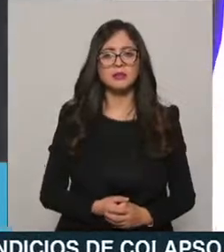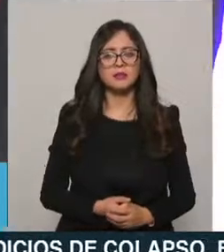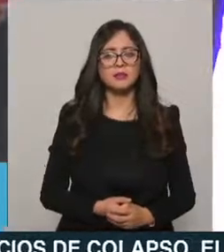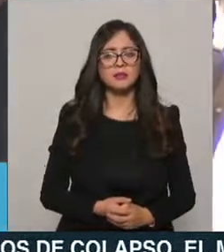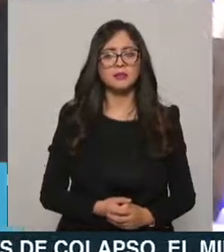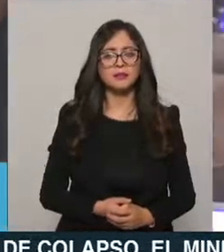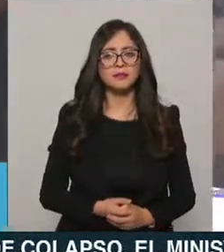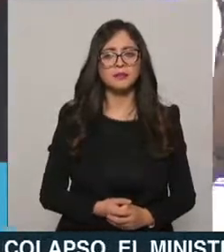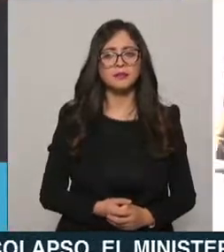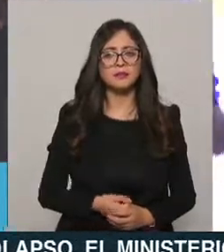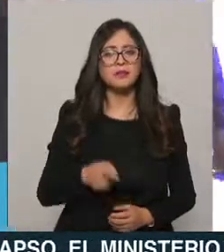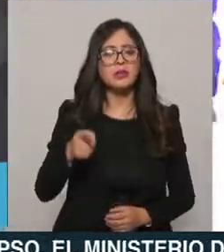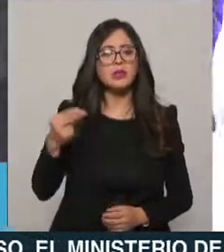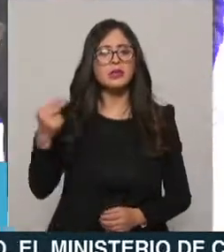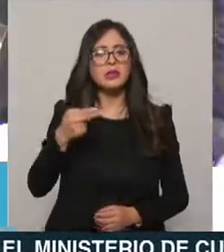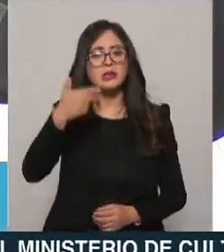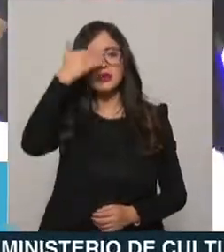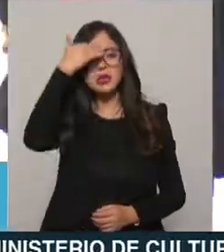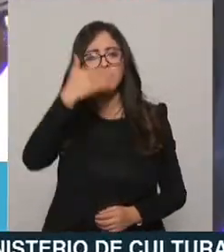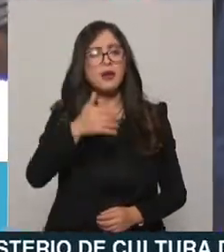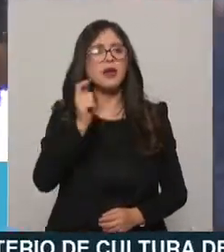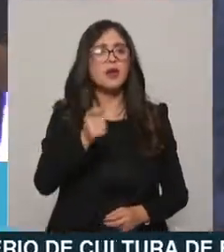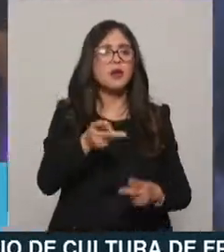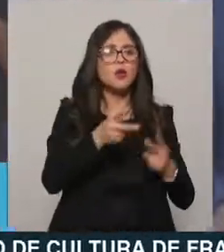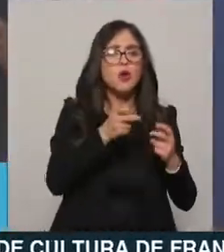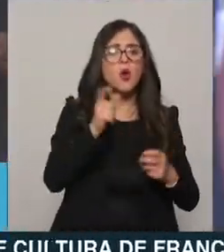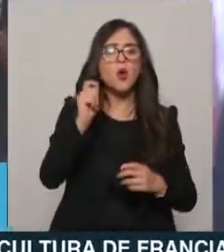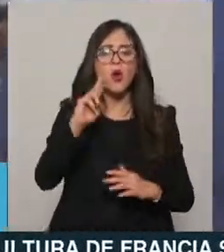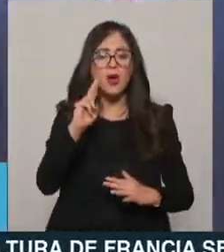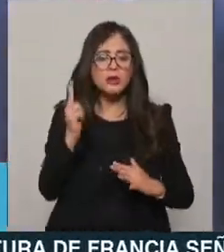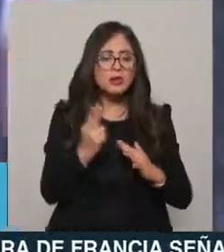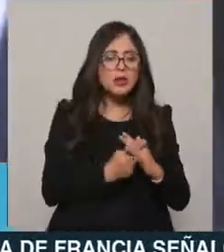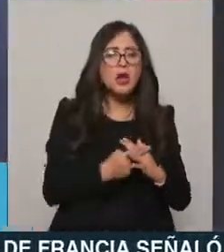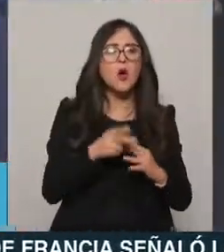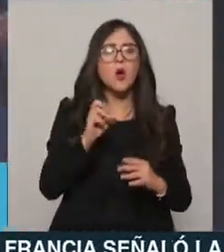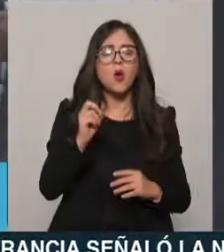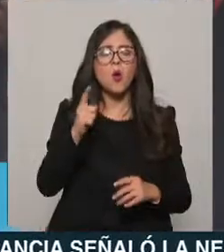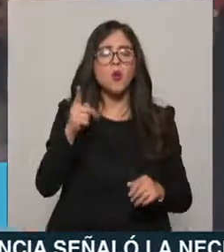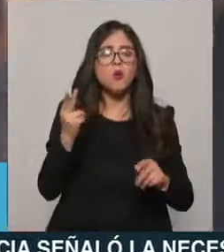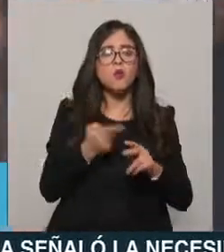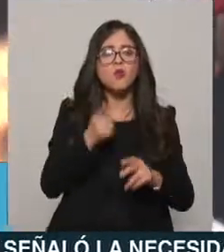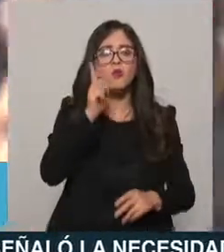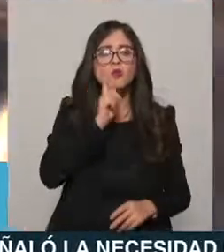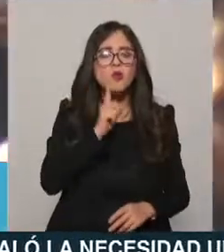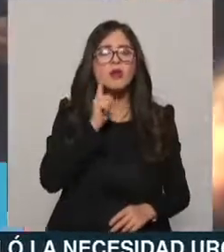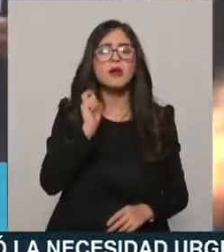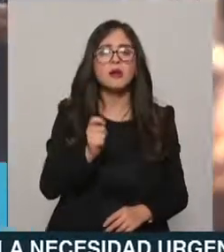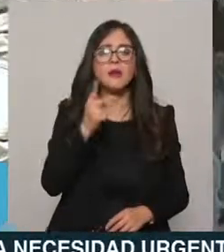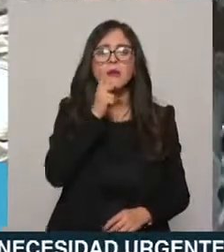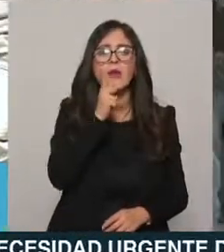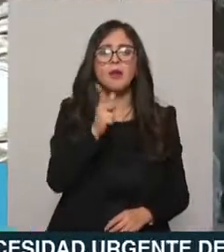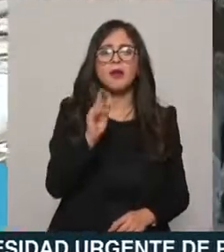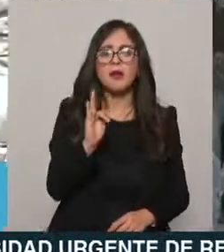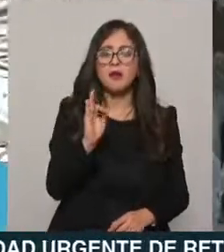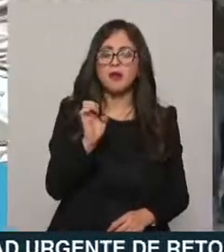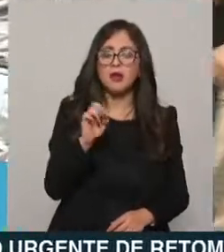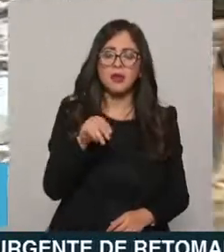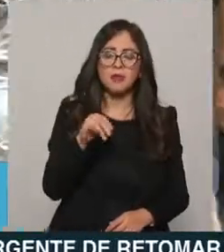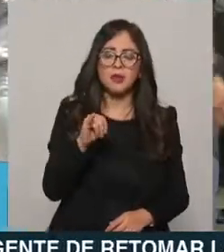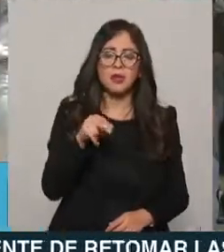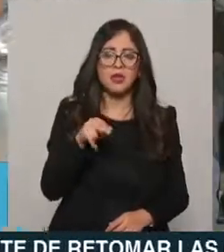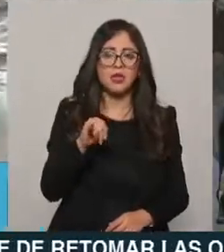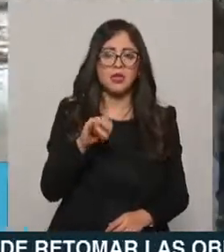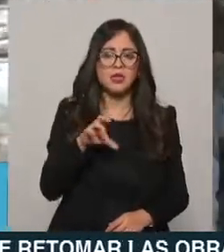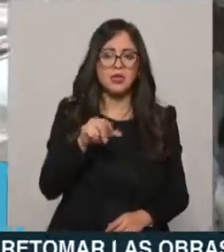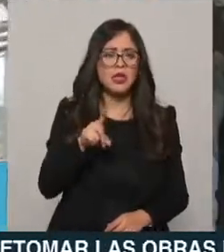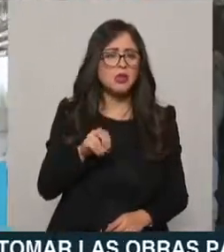definir los delitos como simplemente asesinatos o homicidio en lugar de feminicidio, porque pues pareciera